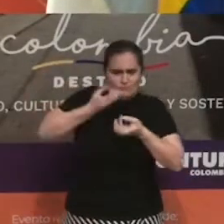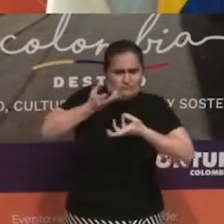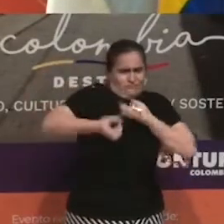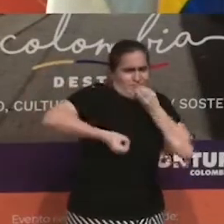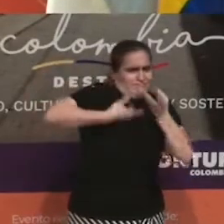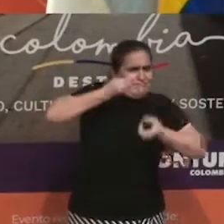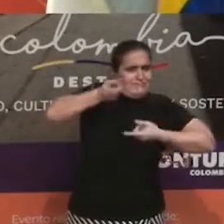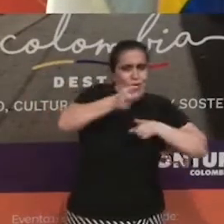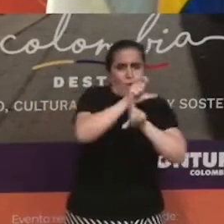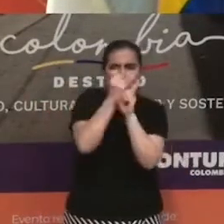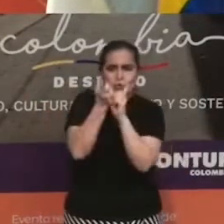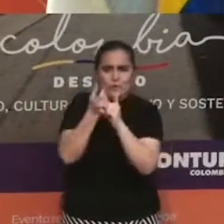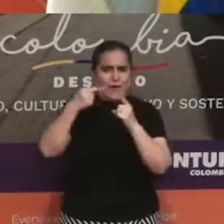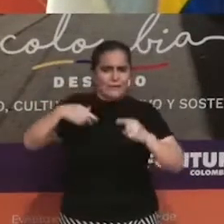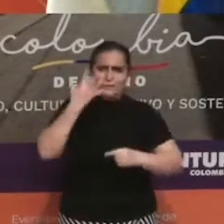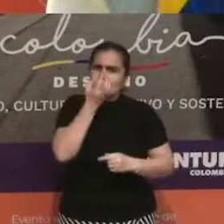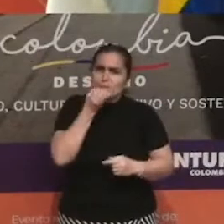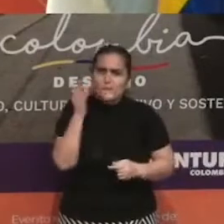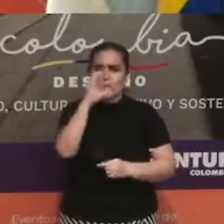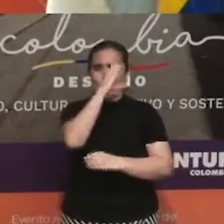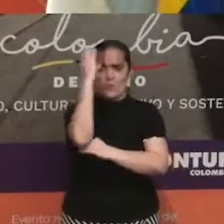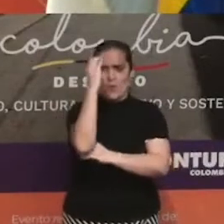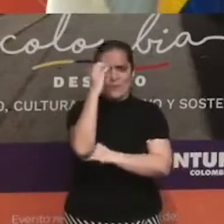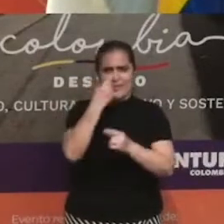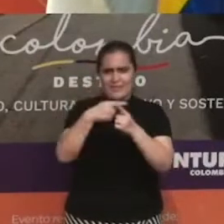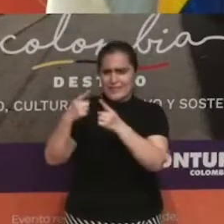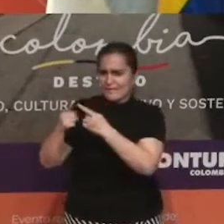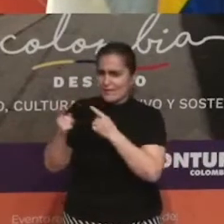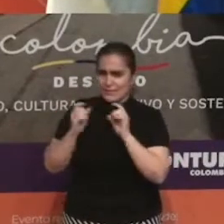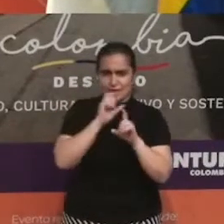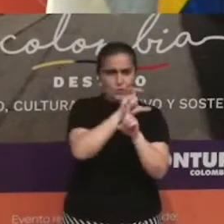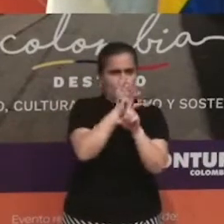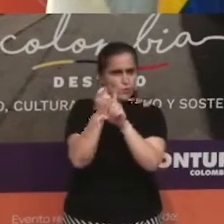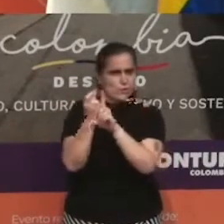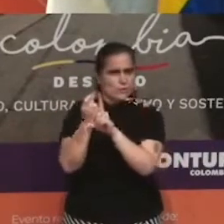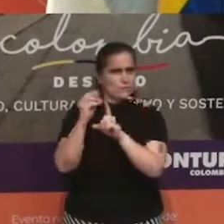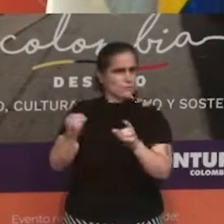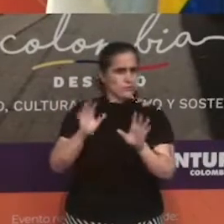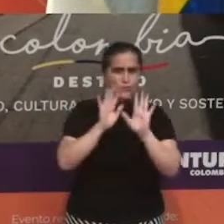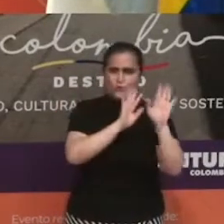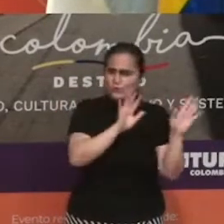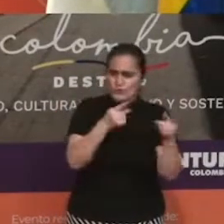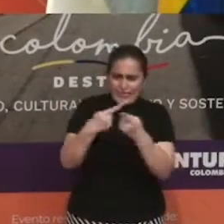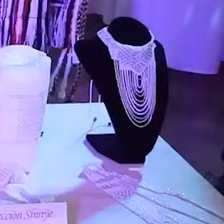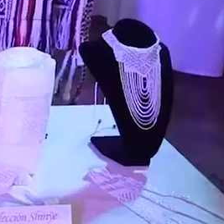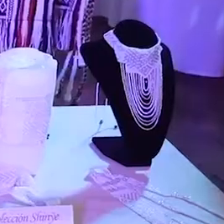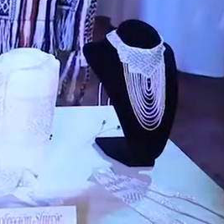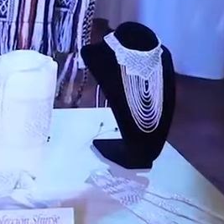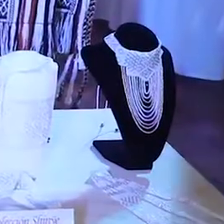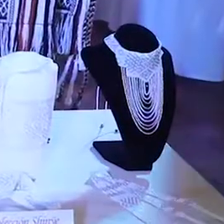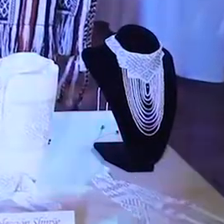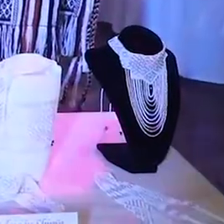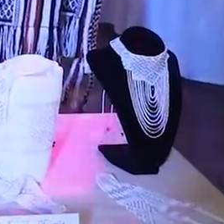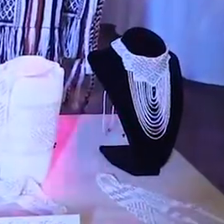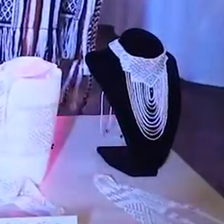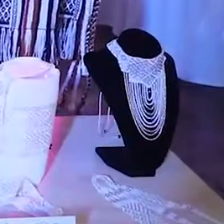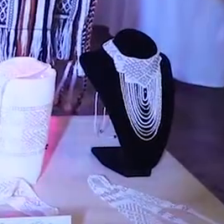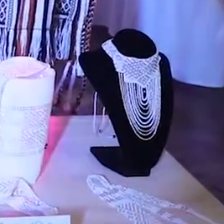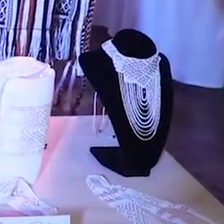es un país maravilloso en su diversidad cultural, con manifestaciones desde todos los subsectores de la cultura.